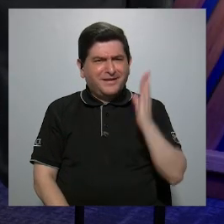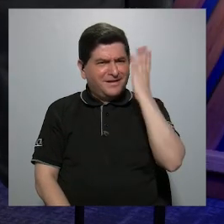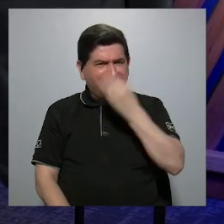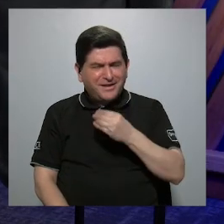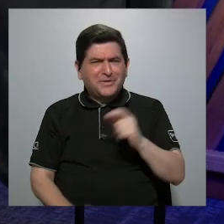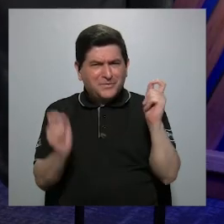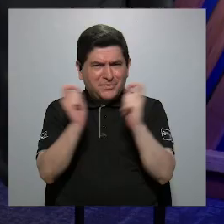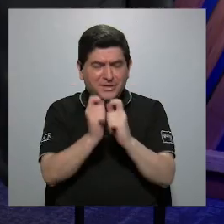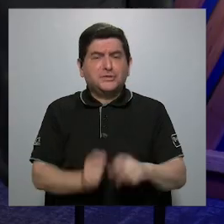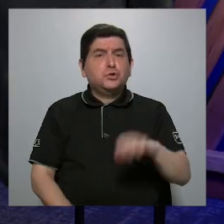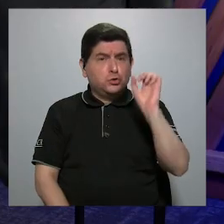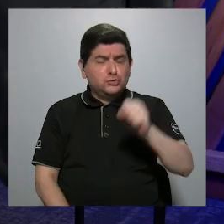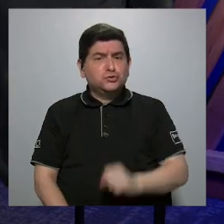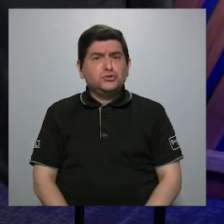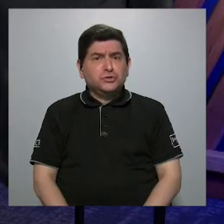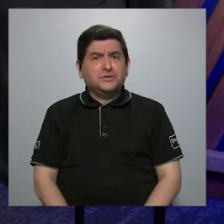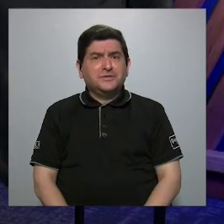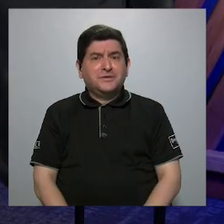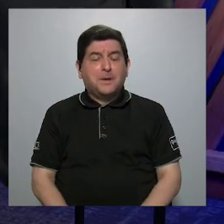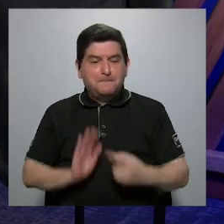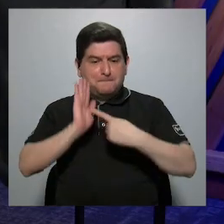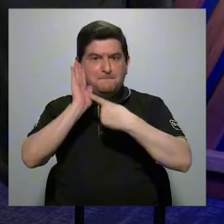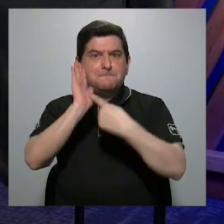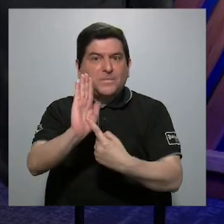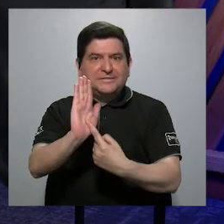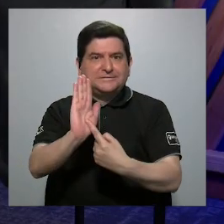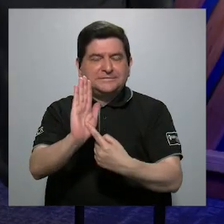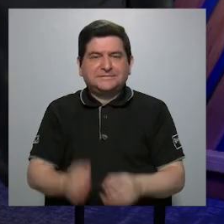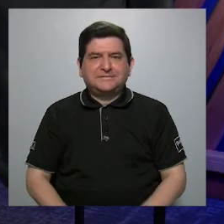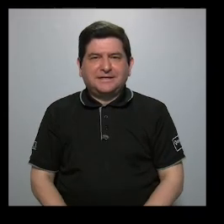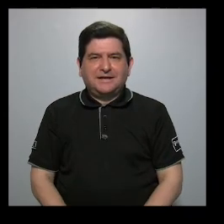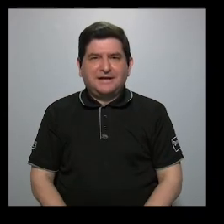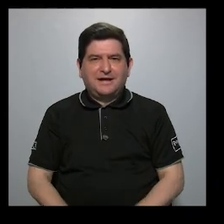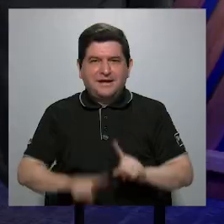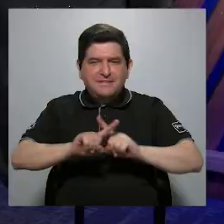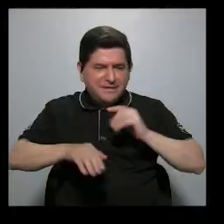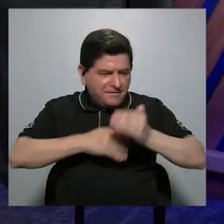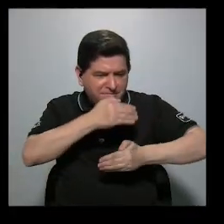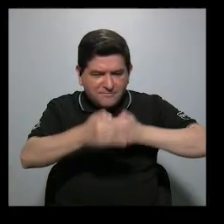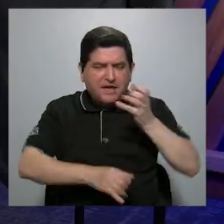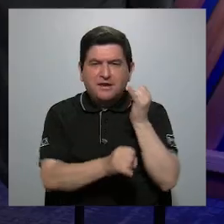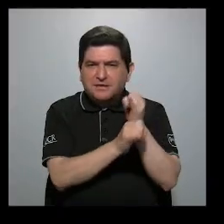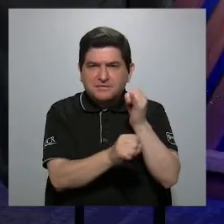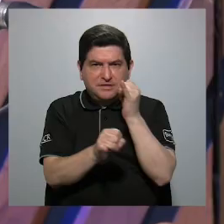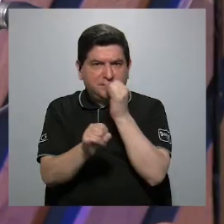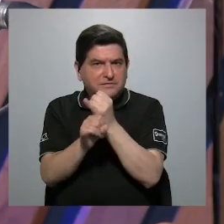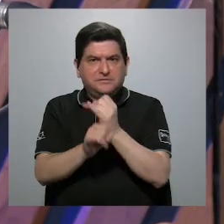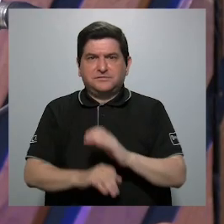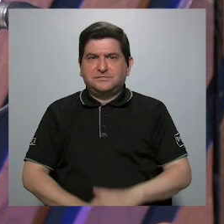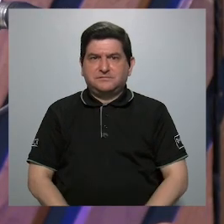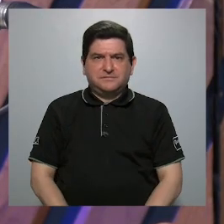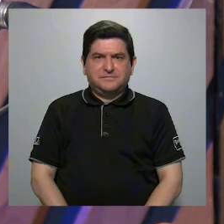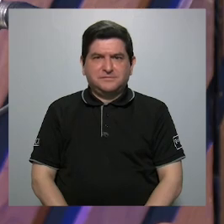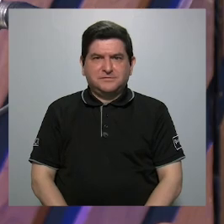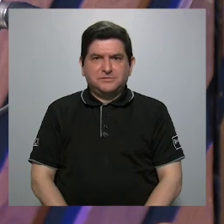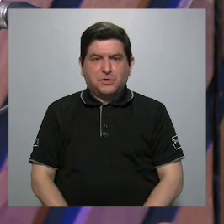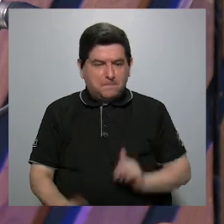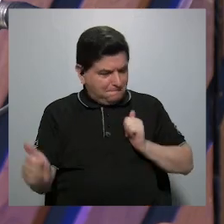Qué lindo detalle. Es un detalle precioso que pone en evidencia cómo ciertos procesos